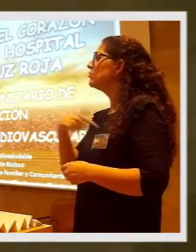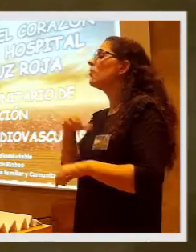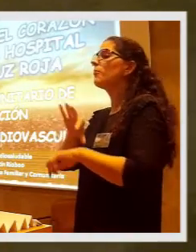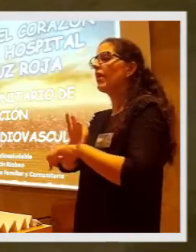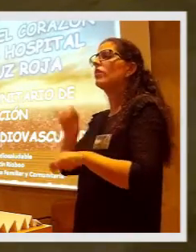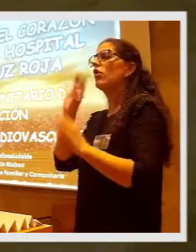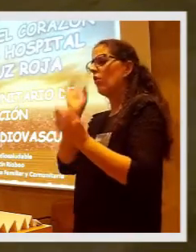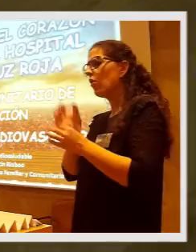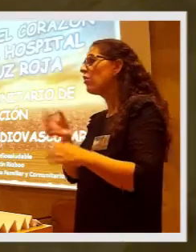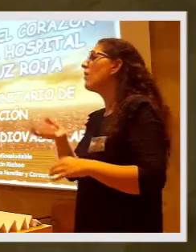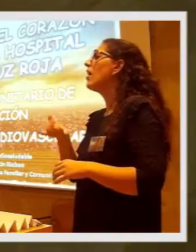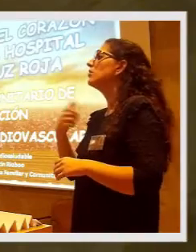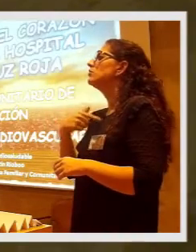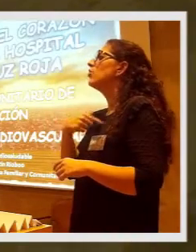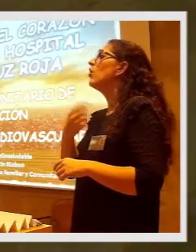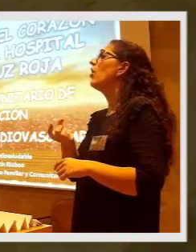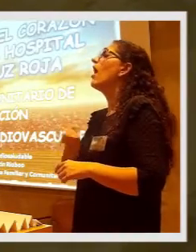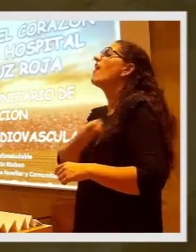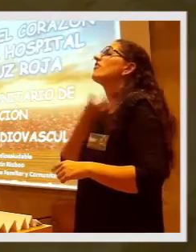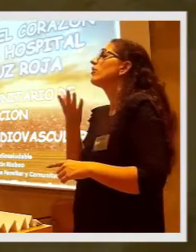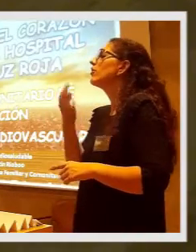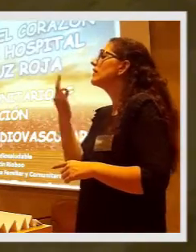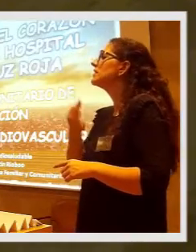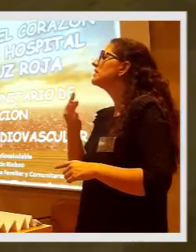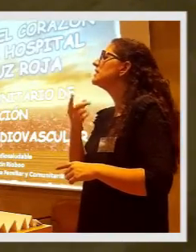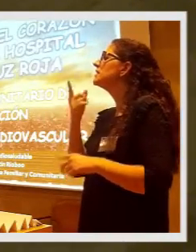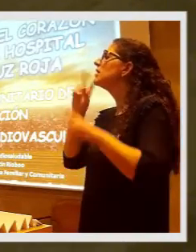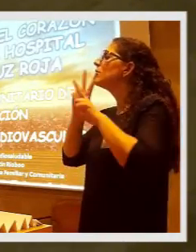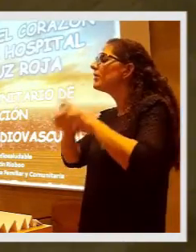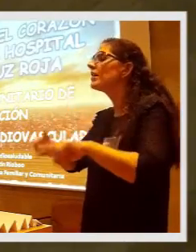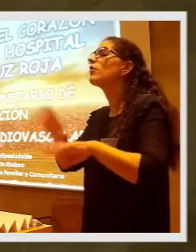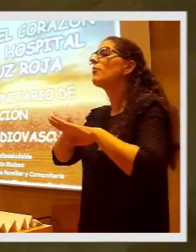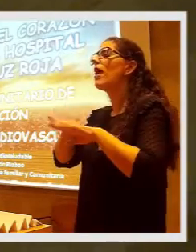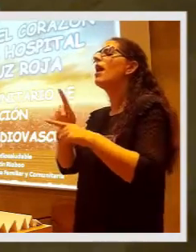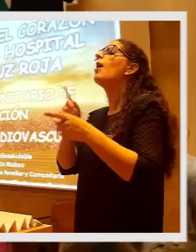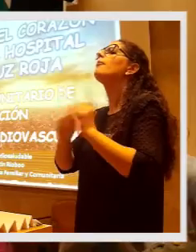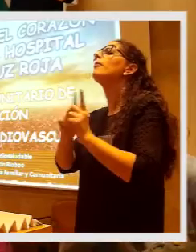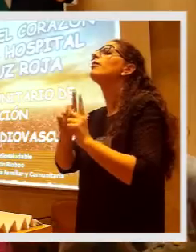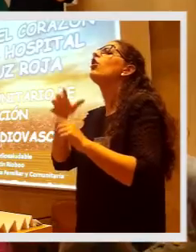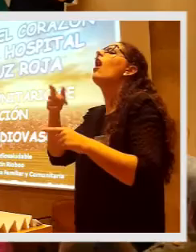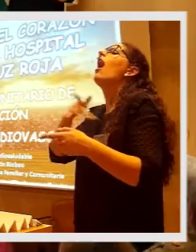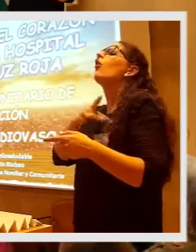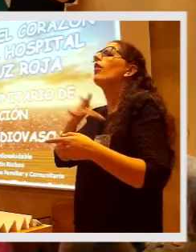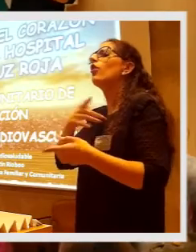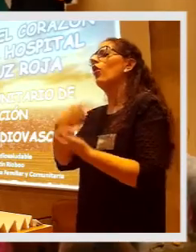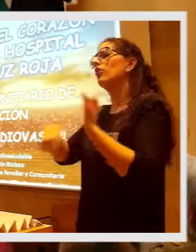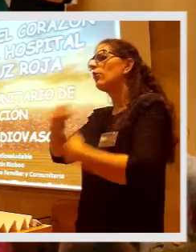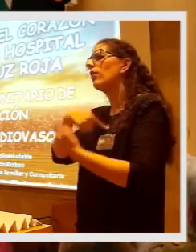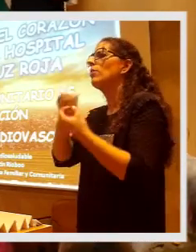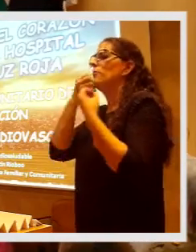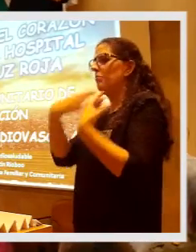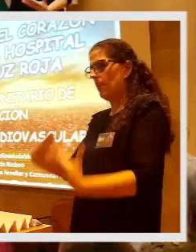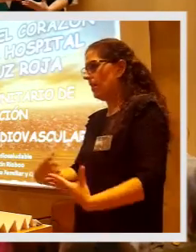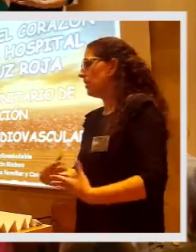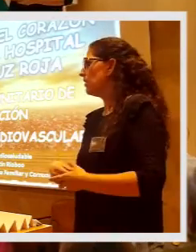la sociedad a la que pertenezco, pues son la mayoría de ellas en relación con el tema de prevención cardiovascular, de la sociedad de